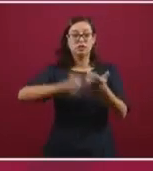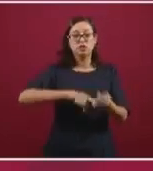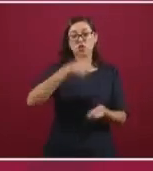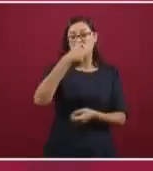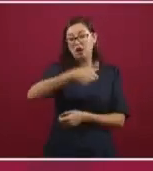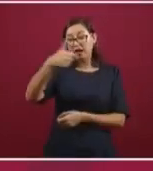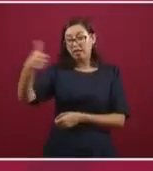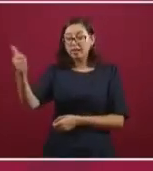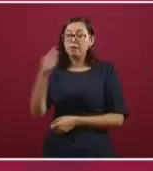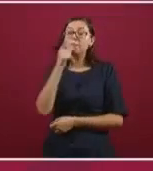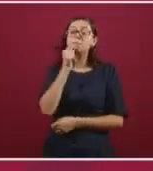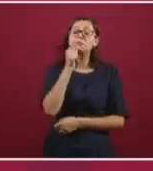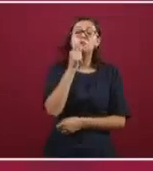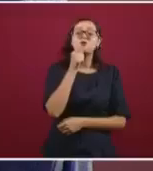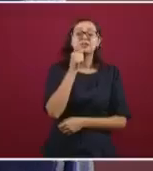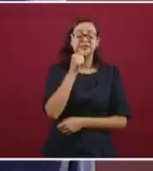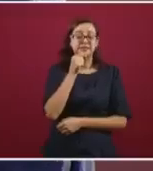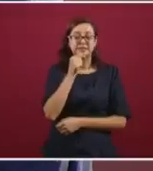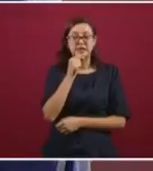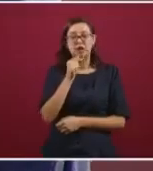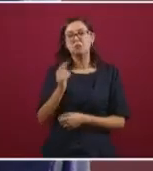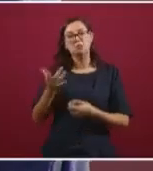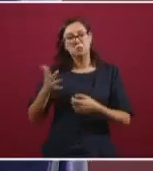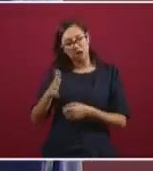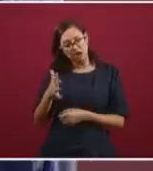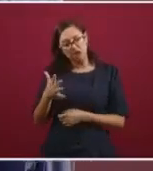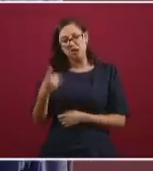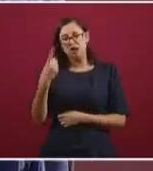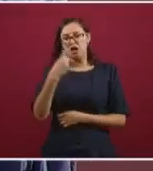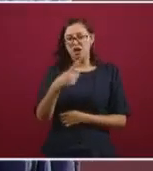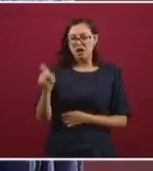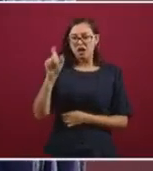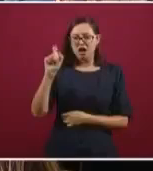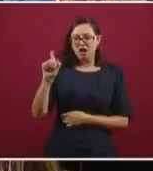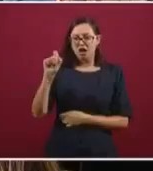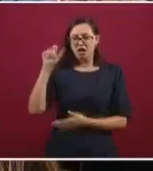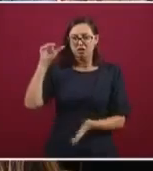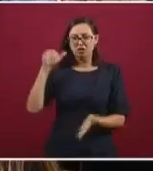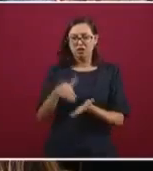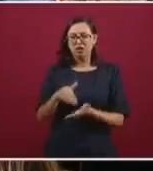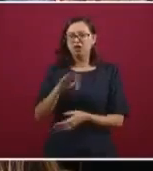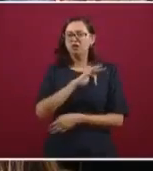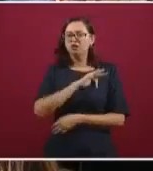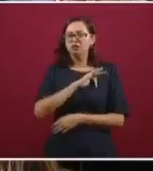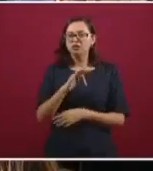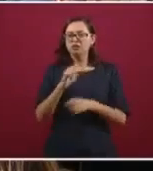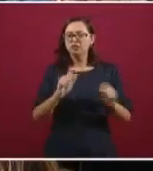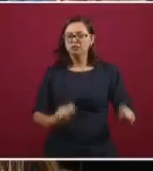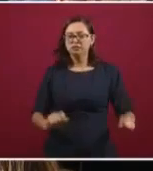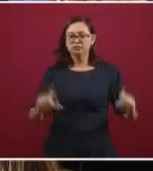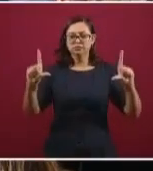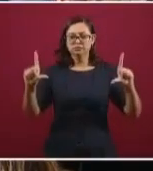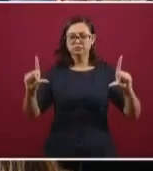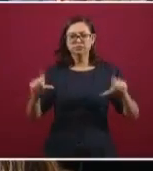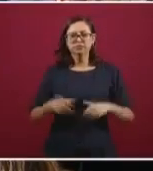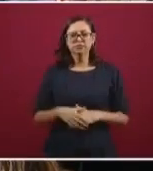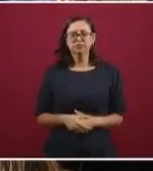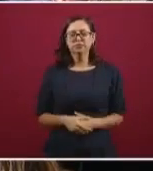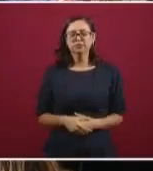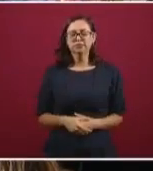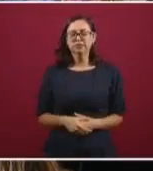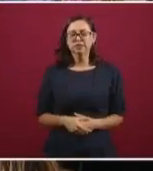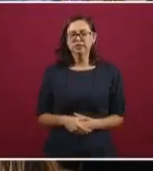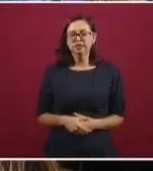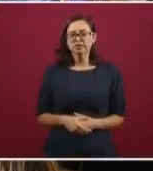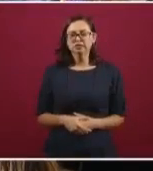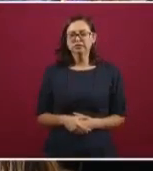son como 120.000, a ver si ponen la gráfica, y